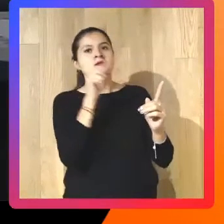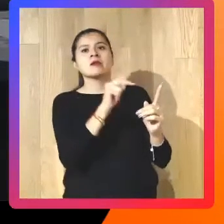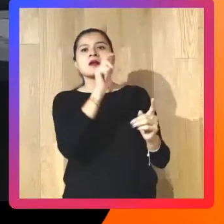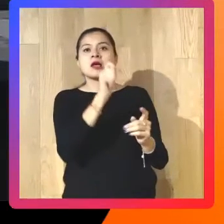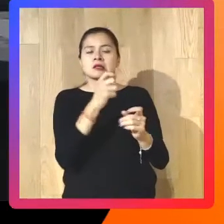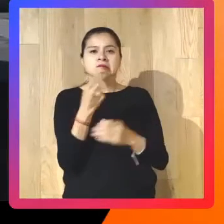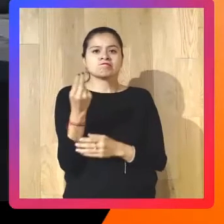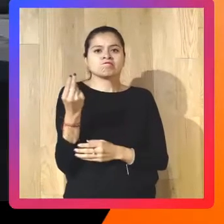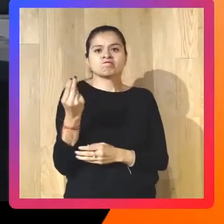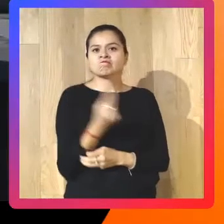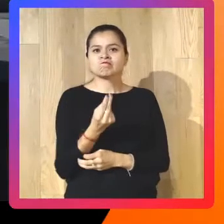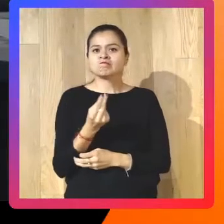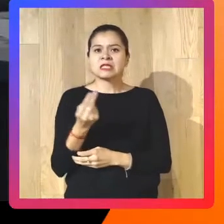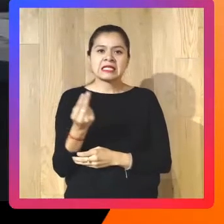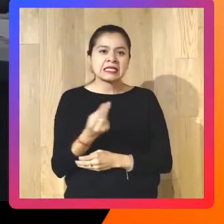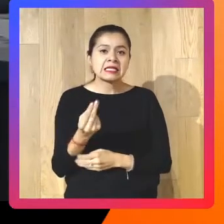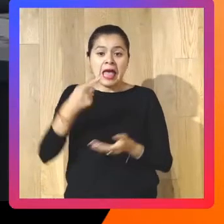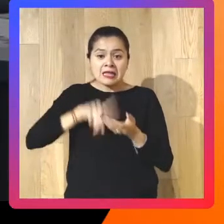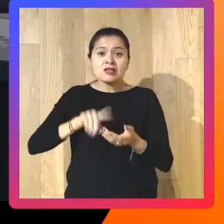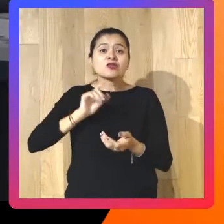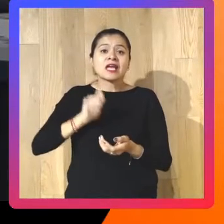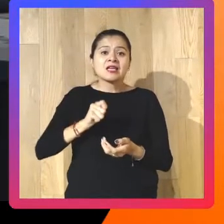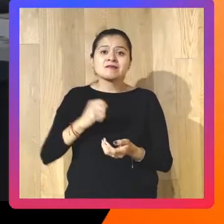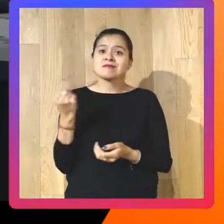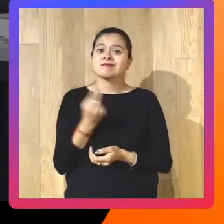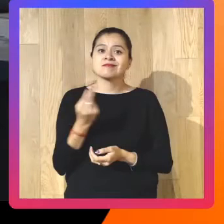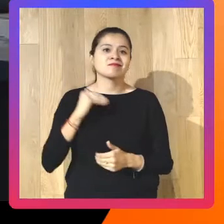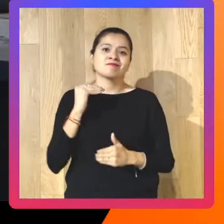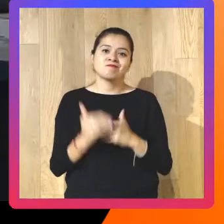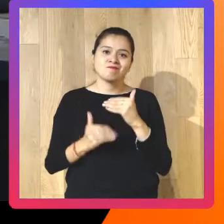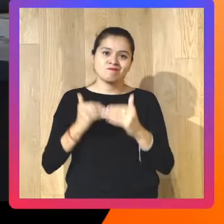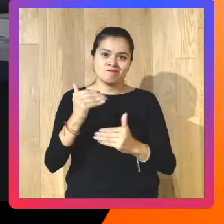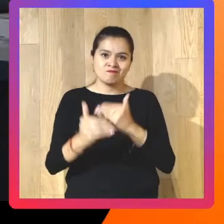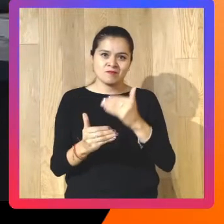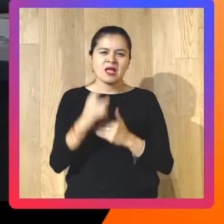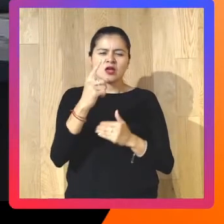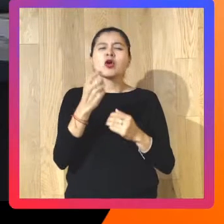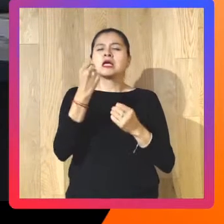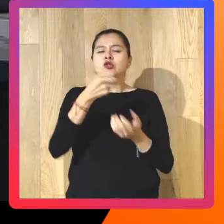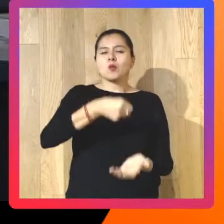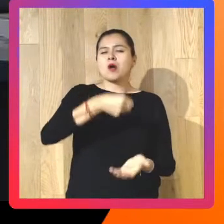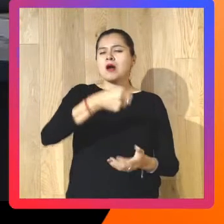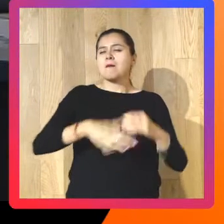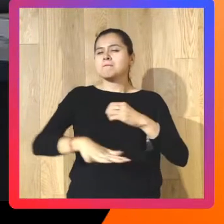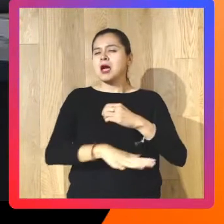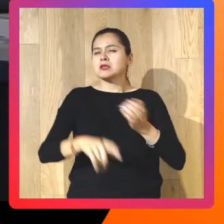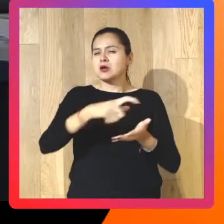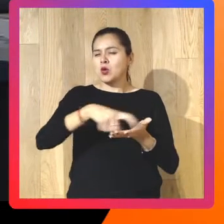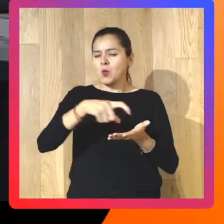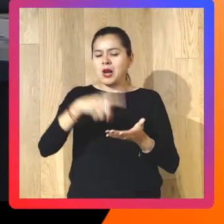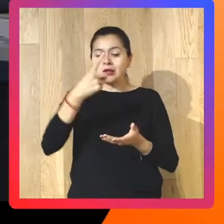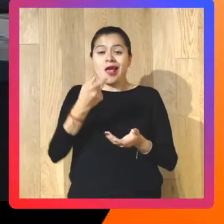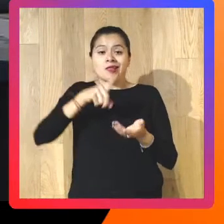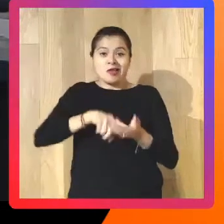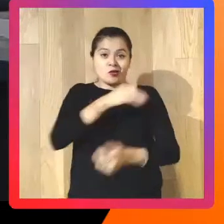la urgente necesidad que tenemos de avanzar. Y creo que hablando de la canasta básica y hablando de un esquema familiar